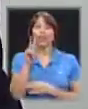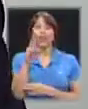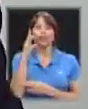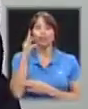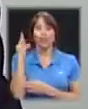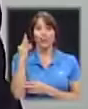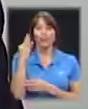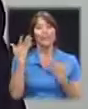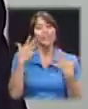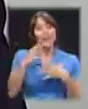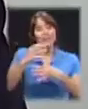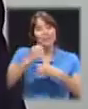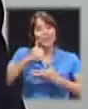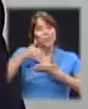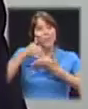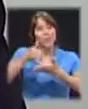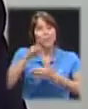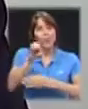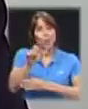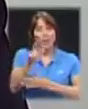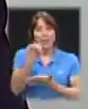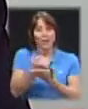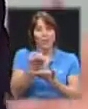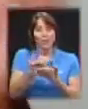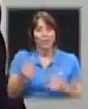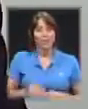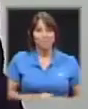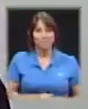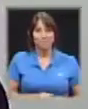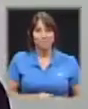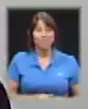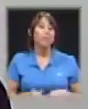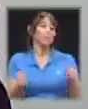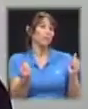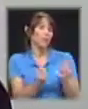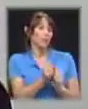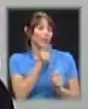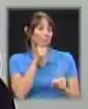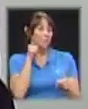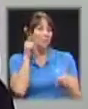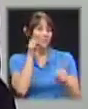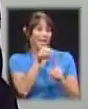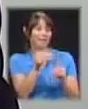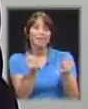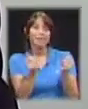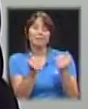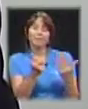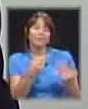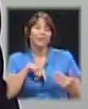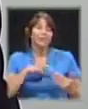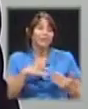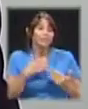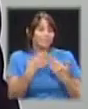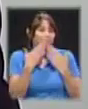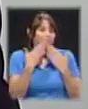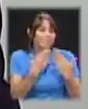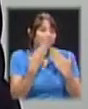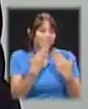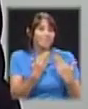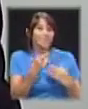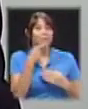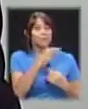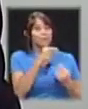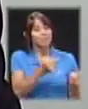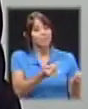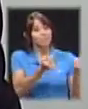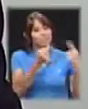con ese mensaje, y pues con todo el agradecimiento por haber tenido por la posibilidad de